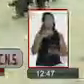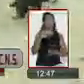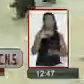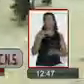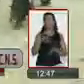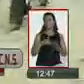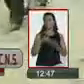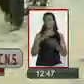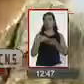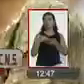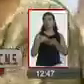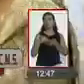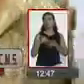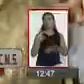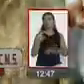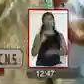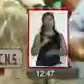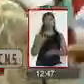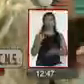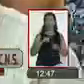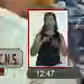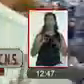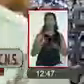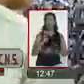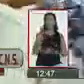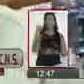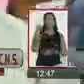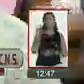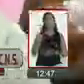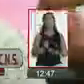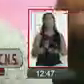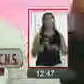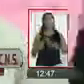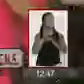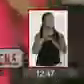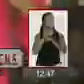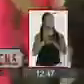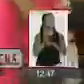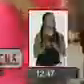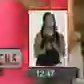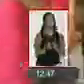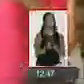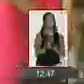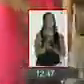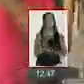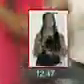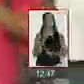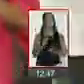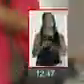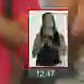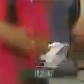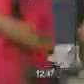dólares, de los cuales el 60% se utilizarán para préstamos a pequeños y medianos productores.